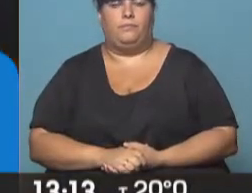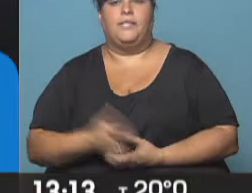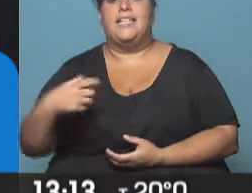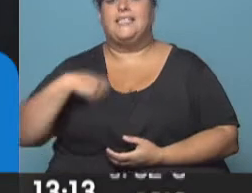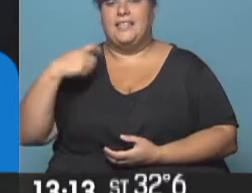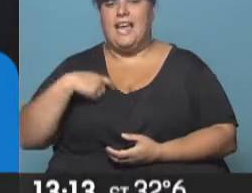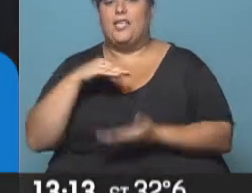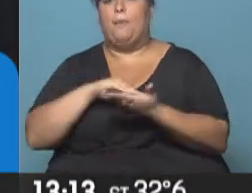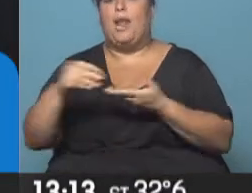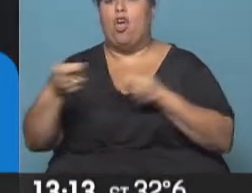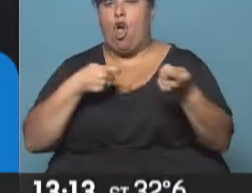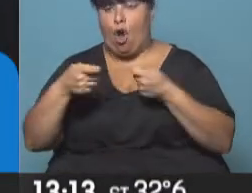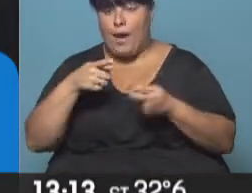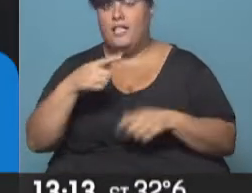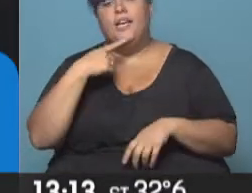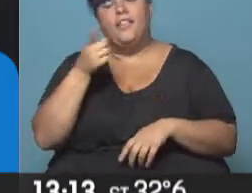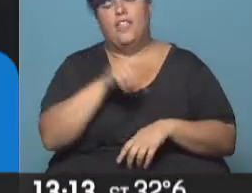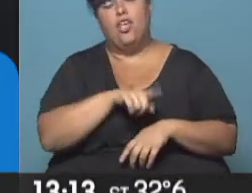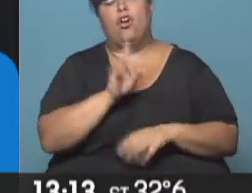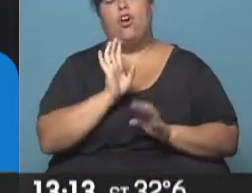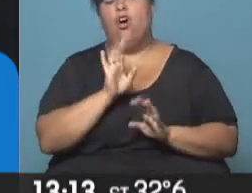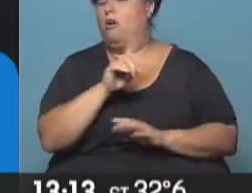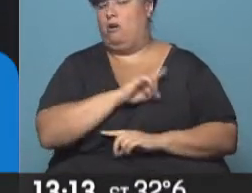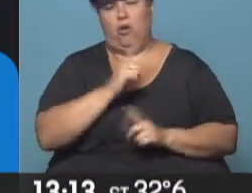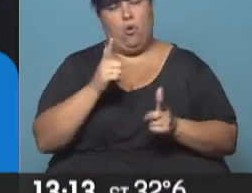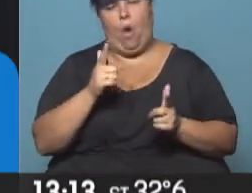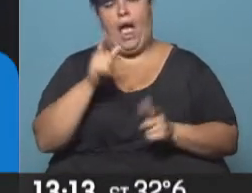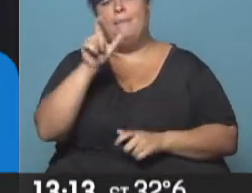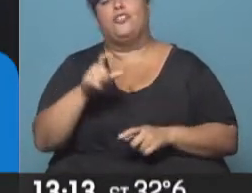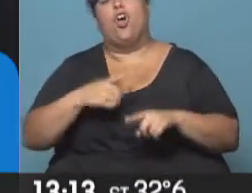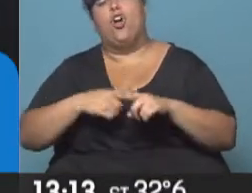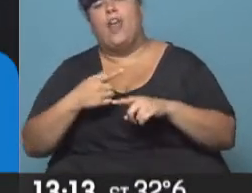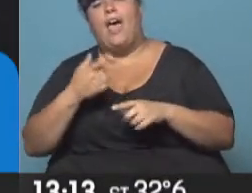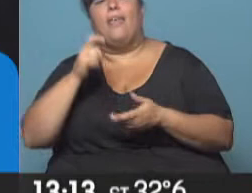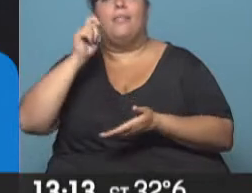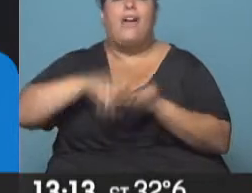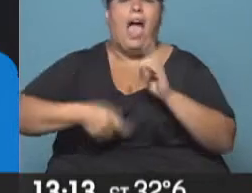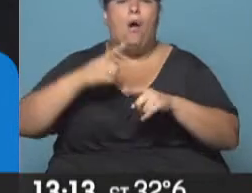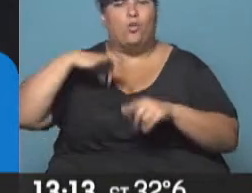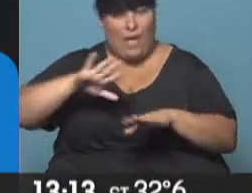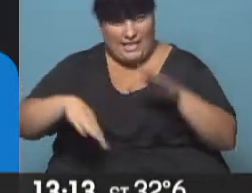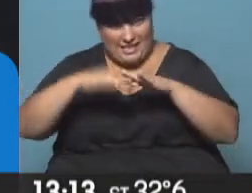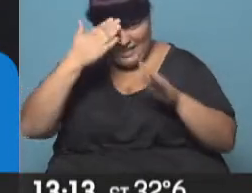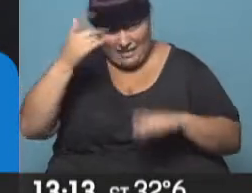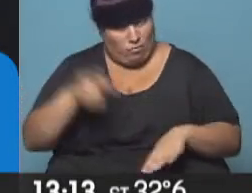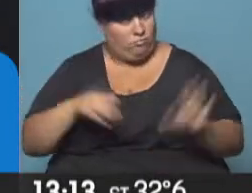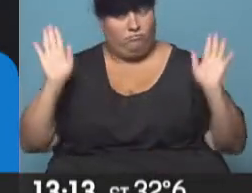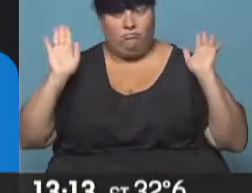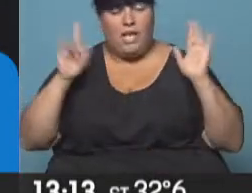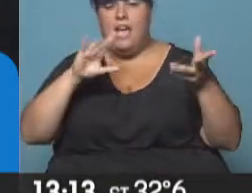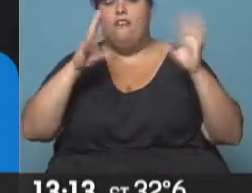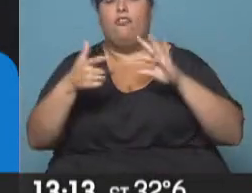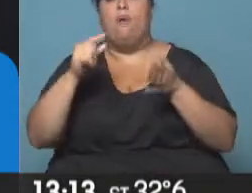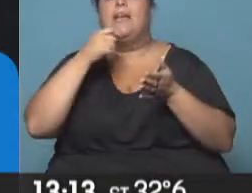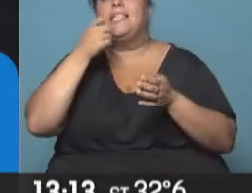sindicato de empleados de comercio aseguró por su parte que no habrá dirigente que se anime a firmar paritaria con ese techo por lo que la herramienta